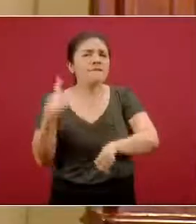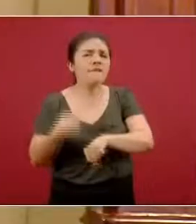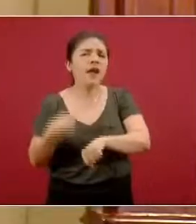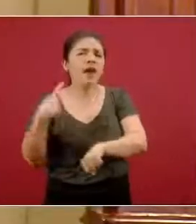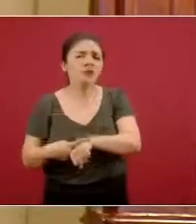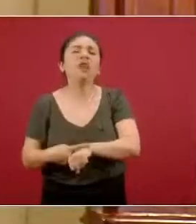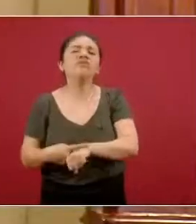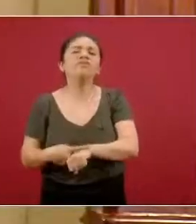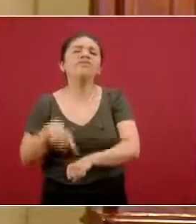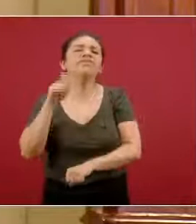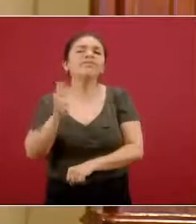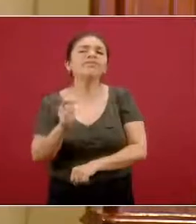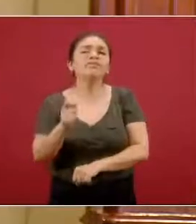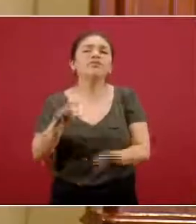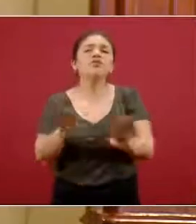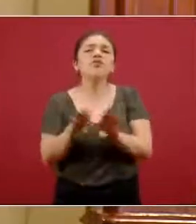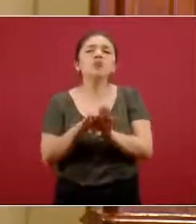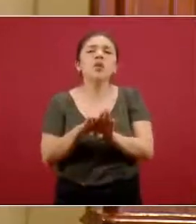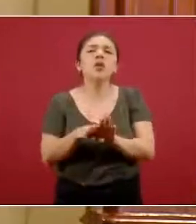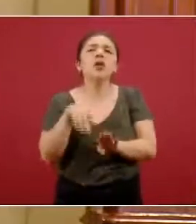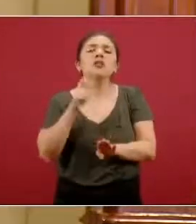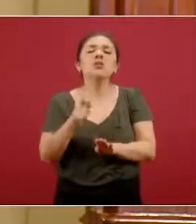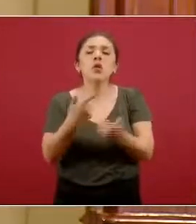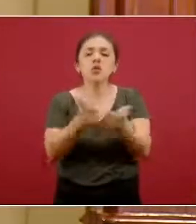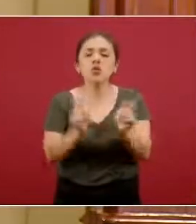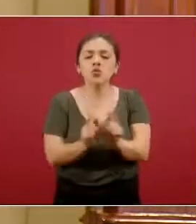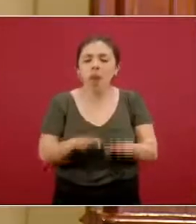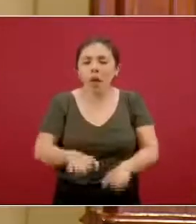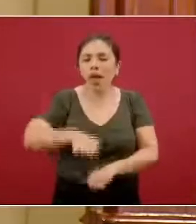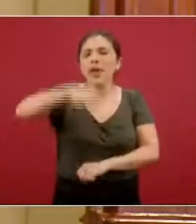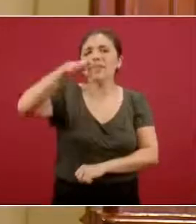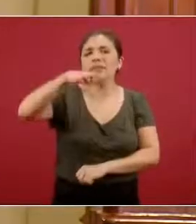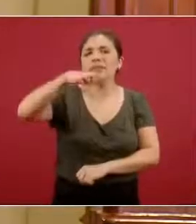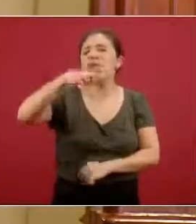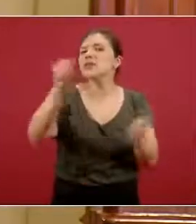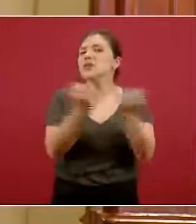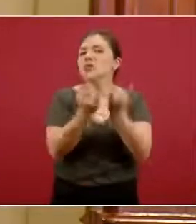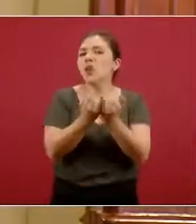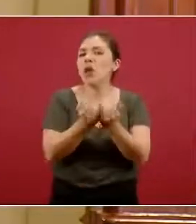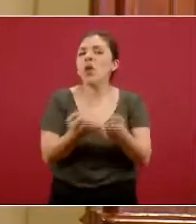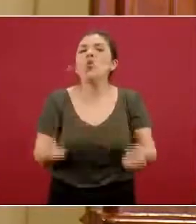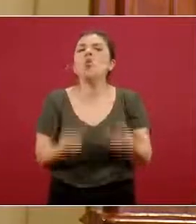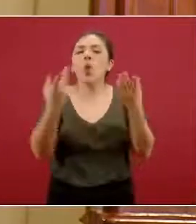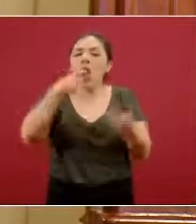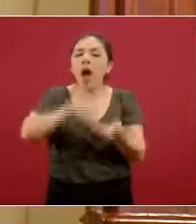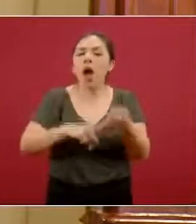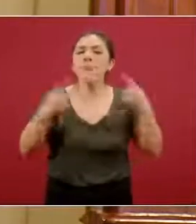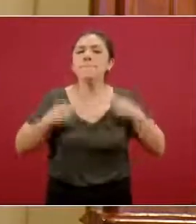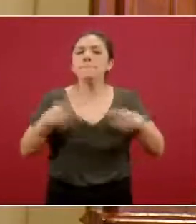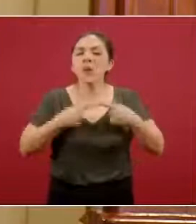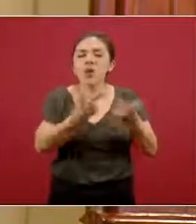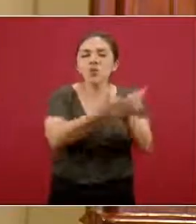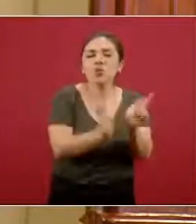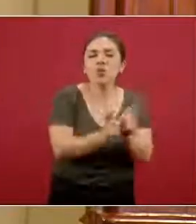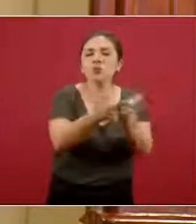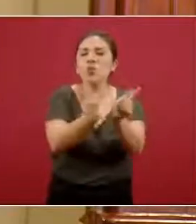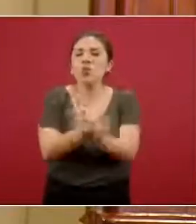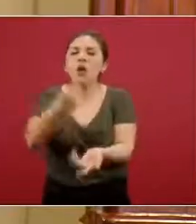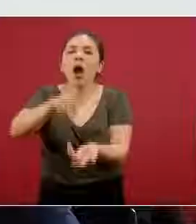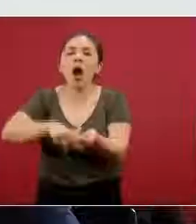va incrementándose en función del grupo de edad y lógicamente de la cantidad de personas que integran cada uno de